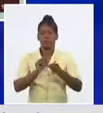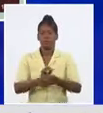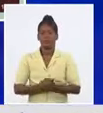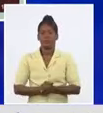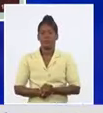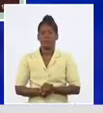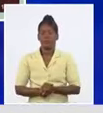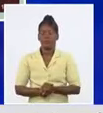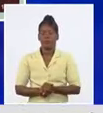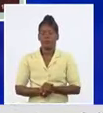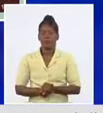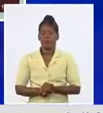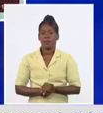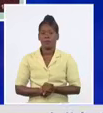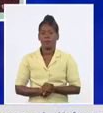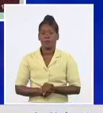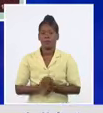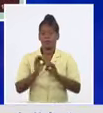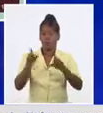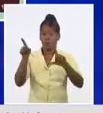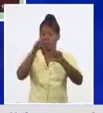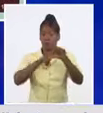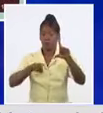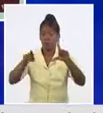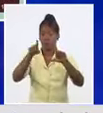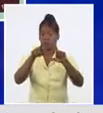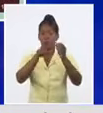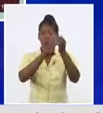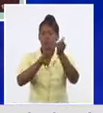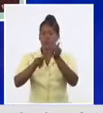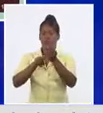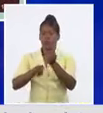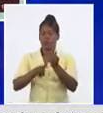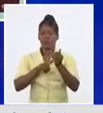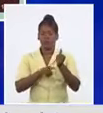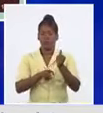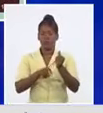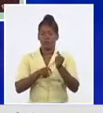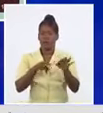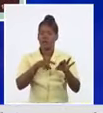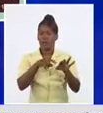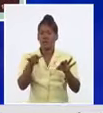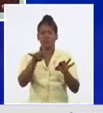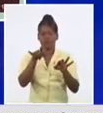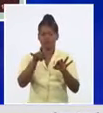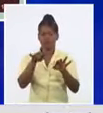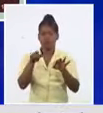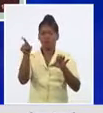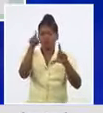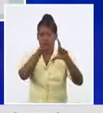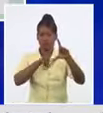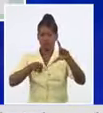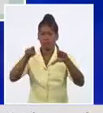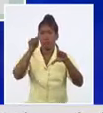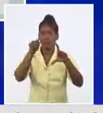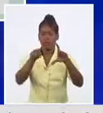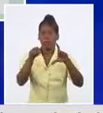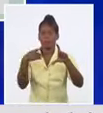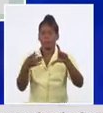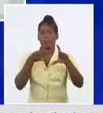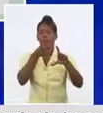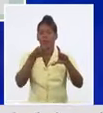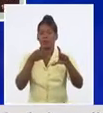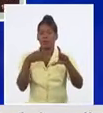está el gráfico de las muestras procesadas por provincias, incluyendo el municipio especial Isla de la Juventud, donde vemos que La